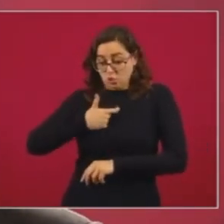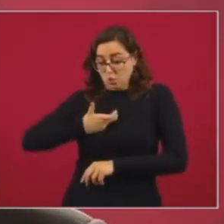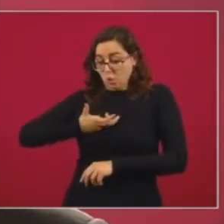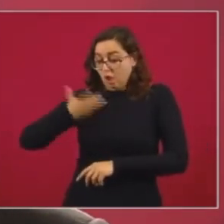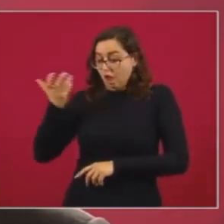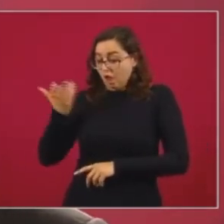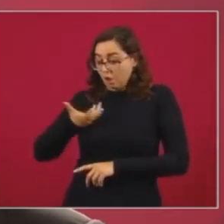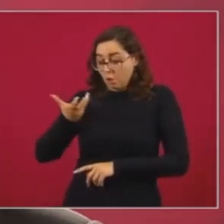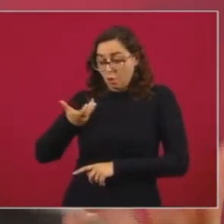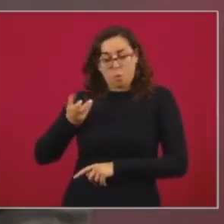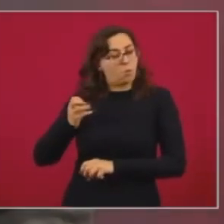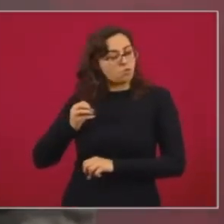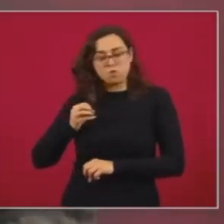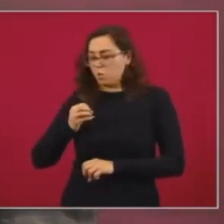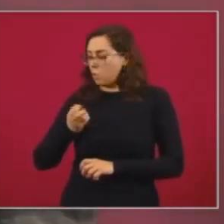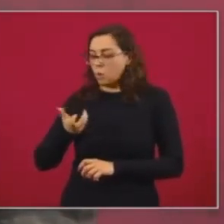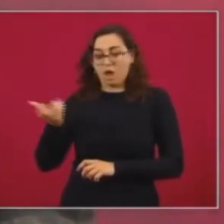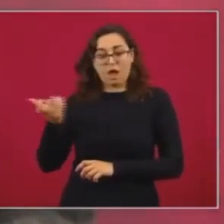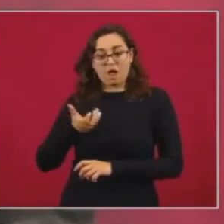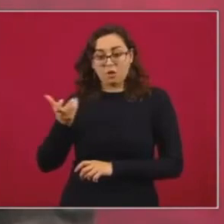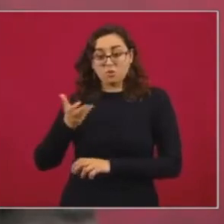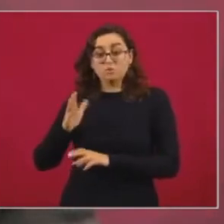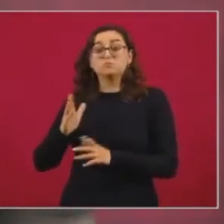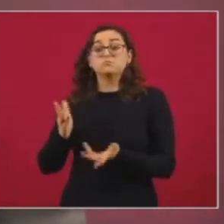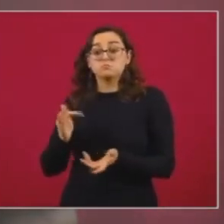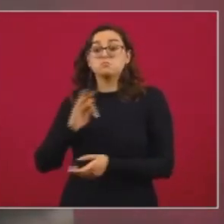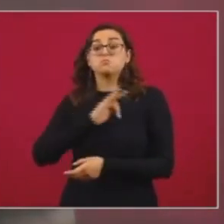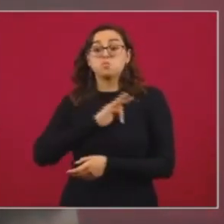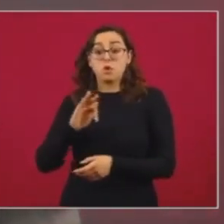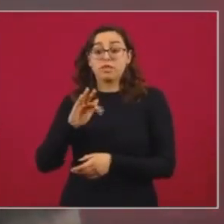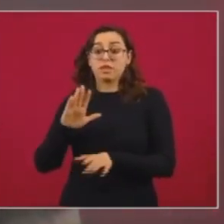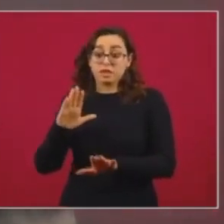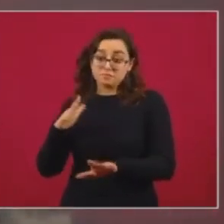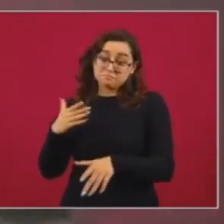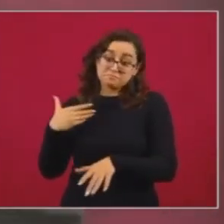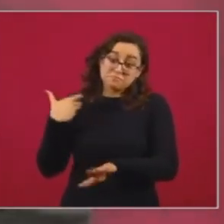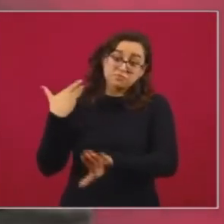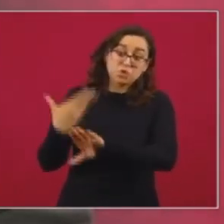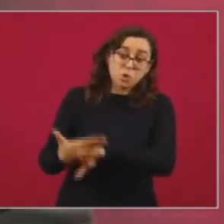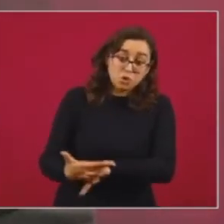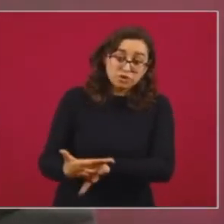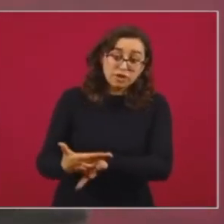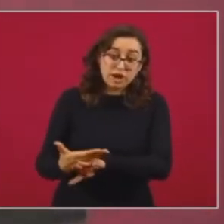dejemos de hacer va a tener una consecuencia o bien positiva o bien